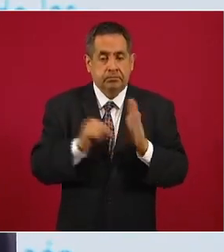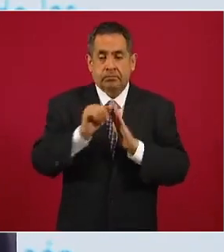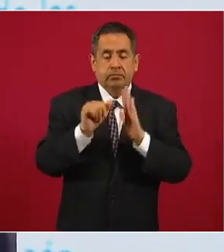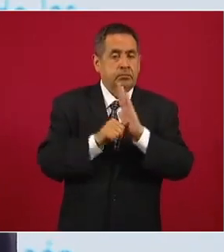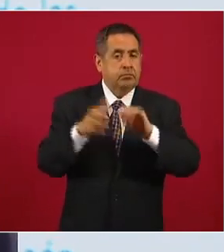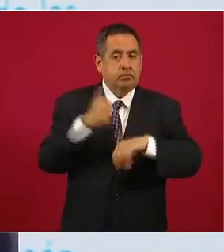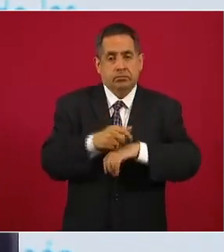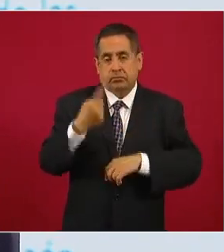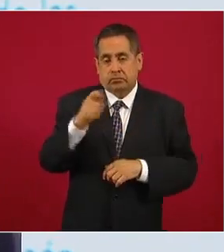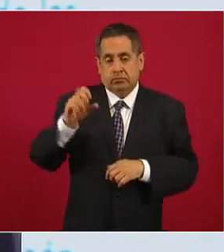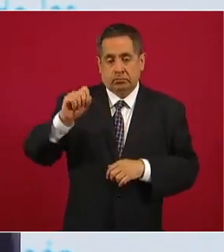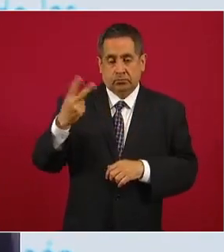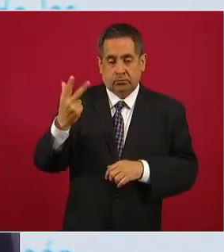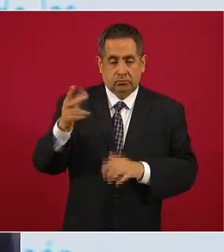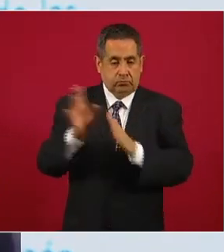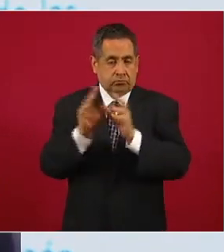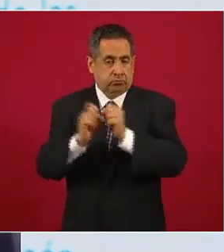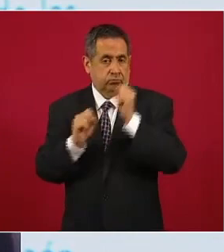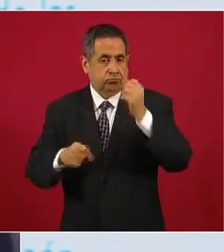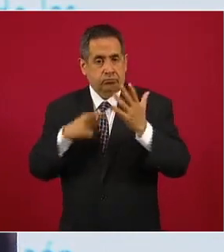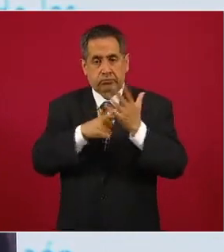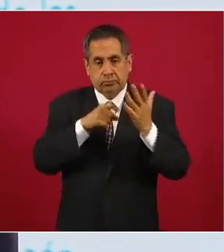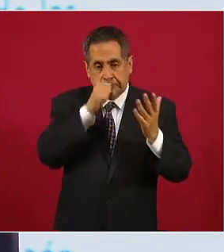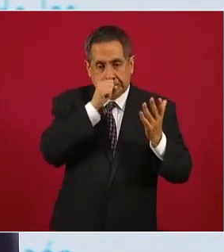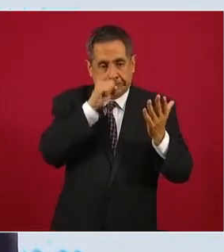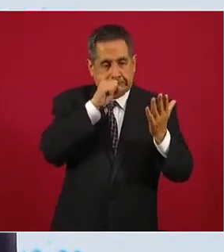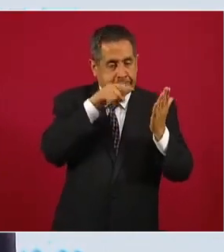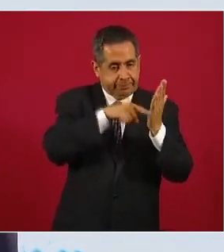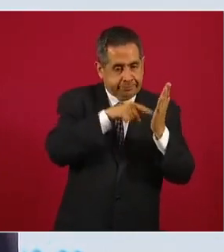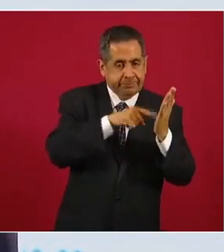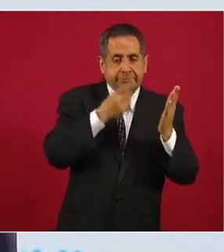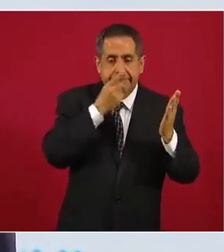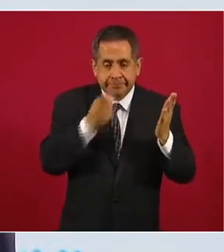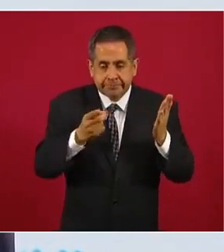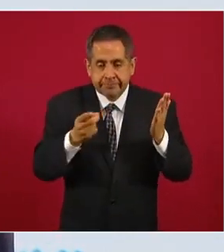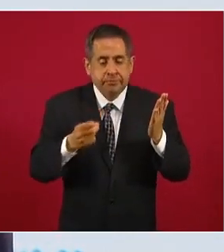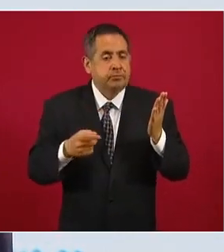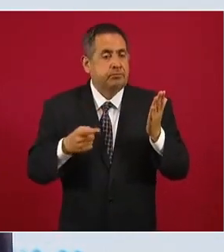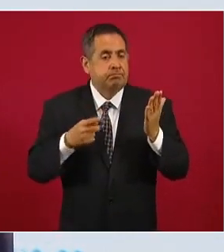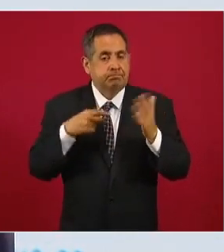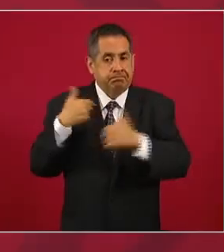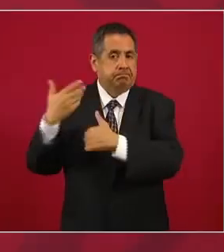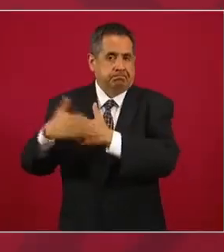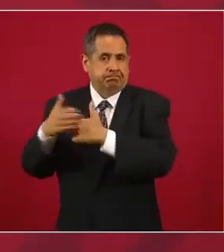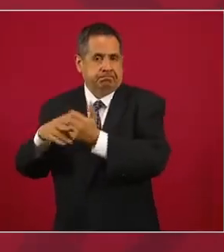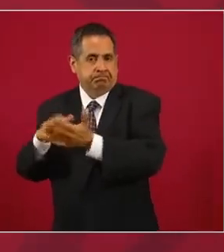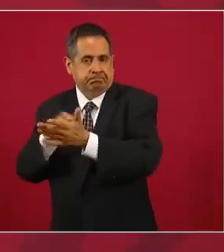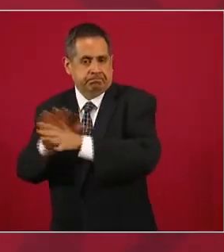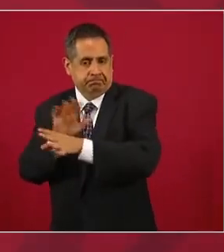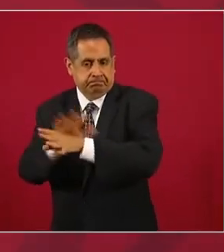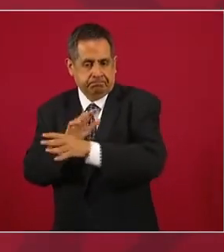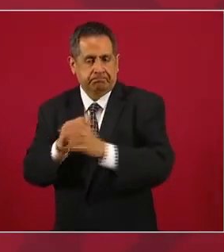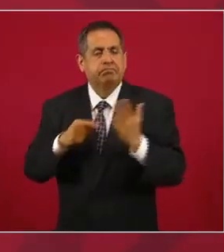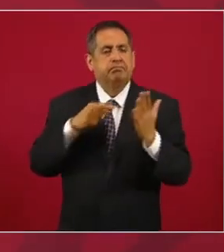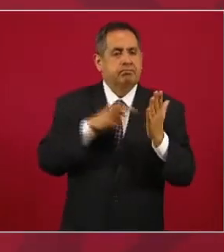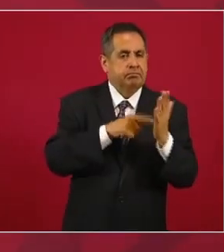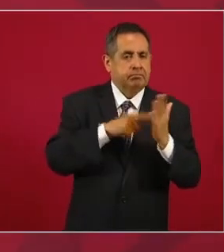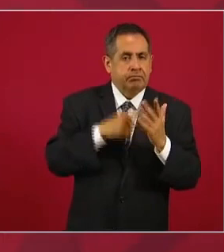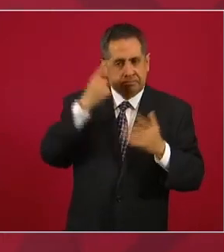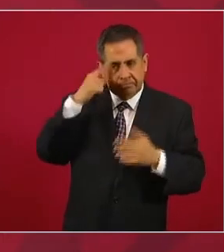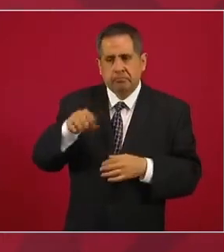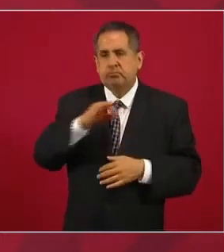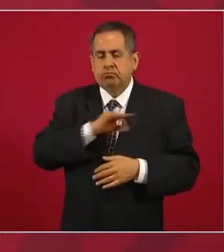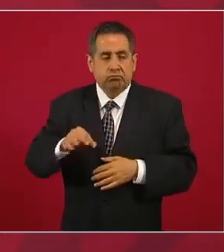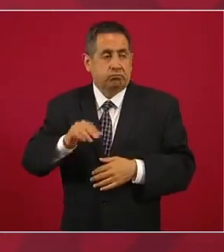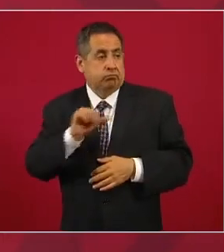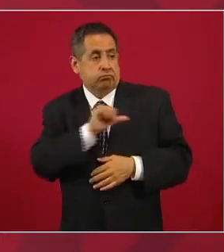artículo 108 constitucional en curso de modificación para actuar penalmente